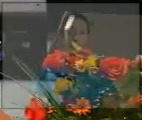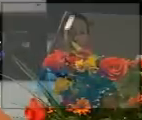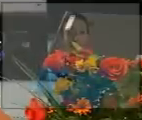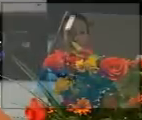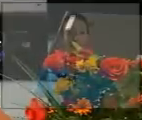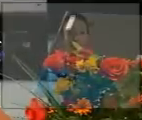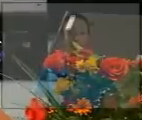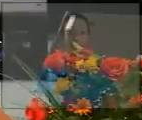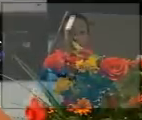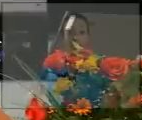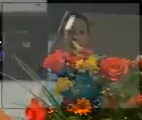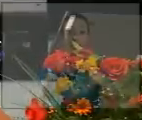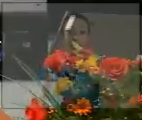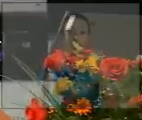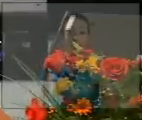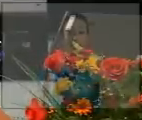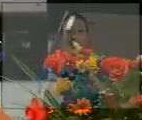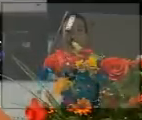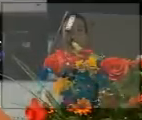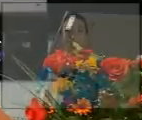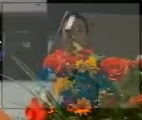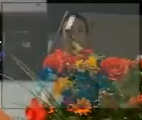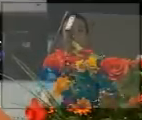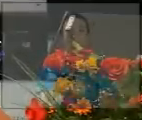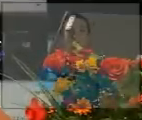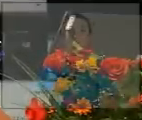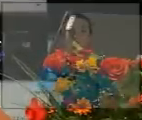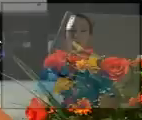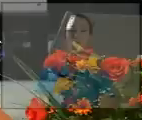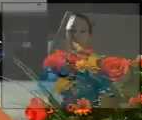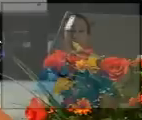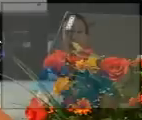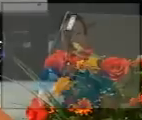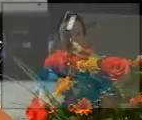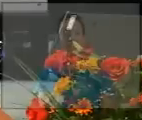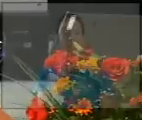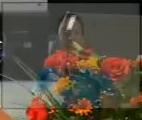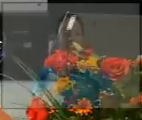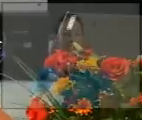Y era semejante a una vara. No era una vara.